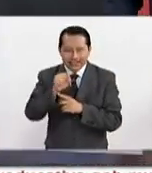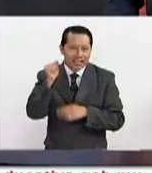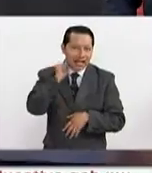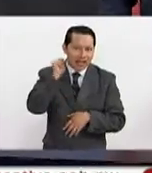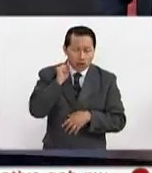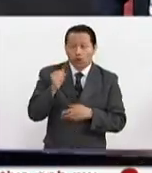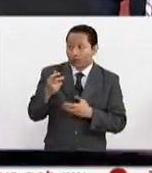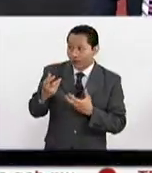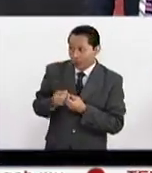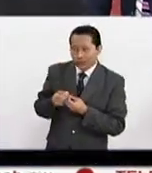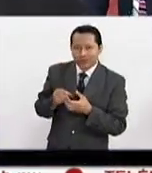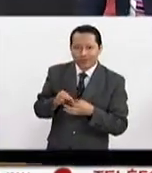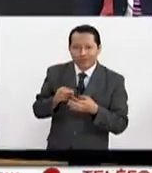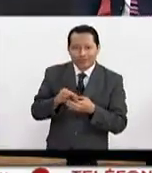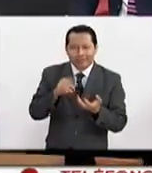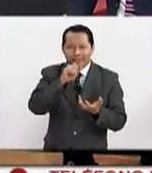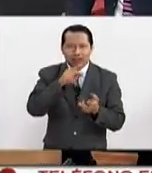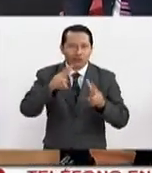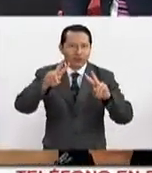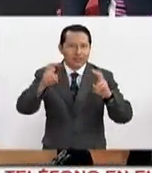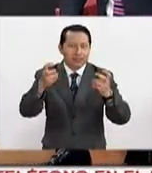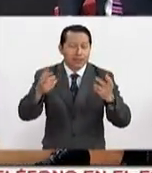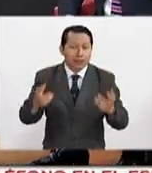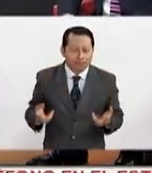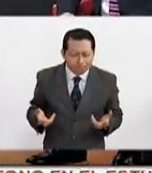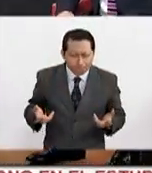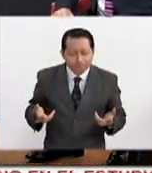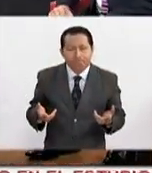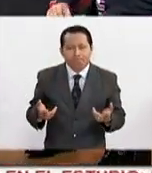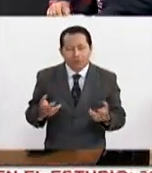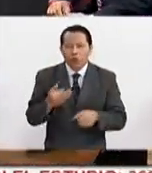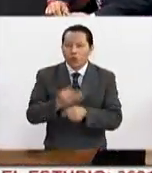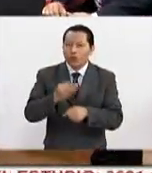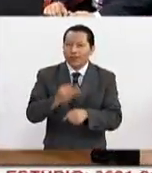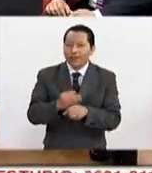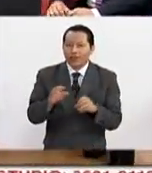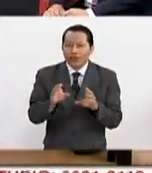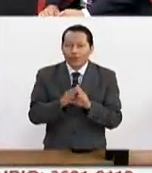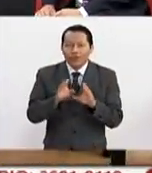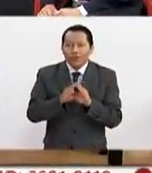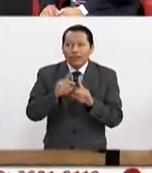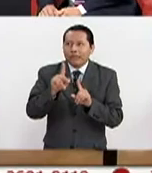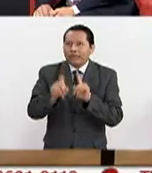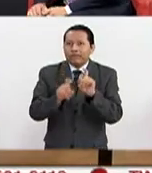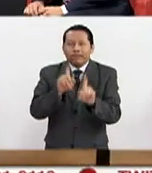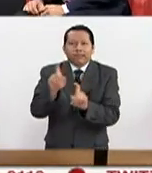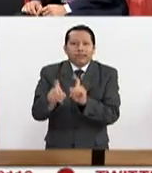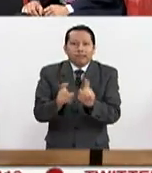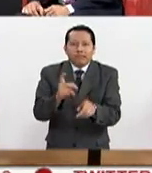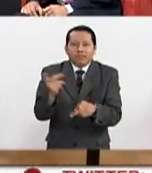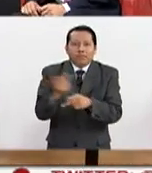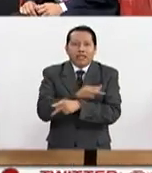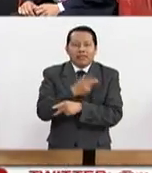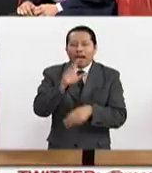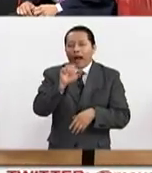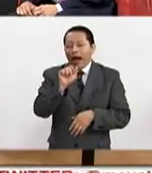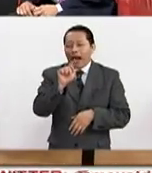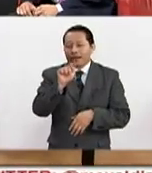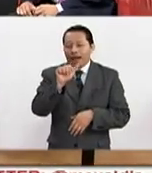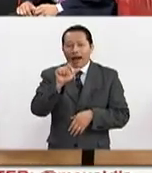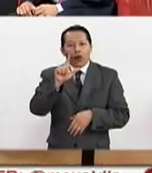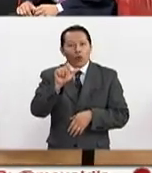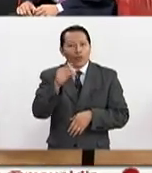porque con él vamos a hablar de este tema que pues nos tiene así como a la gran expectativa, ¿no? Lo que está ocurriendo en Cataluña.